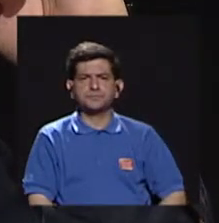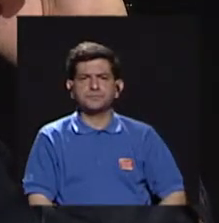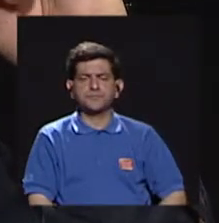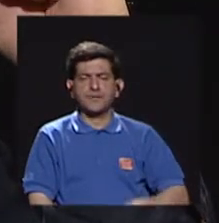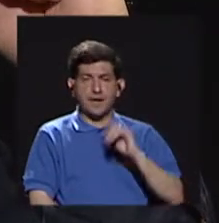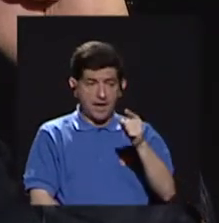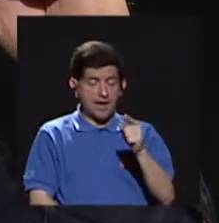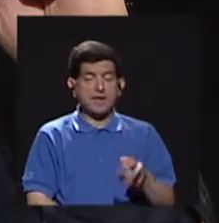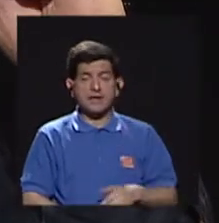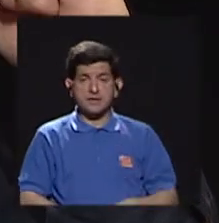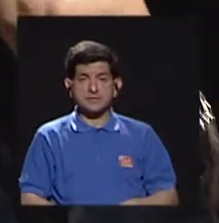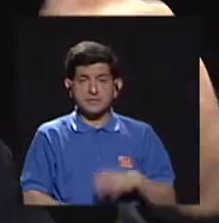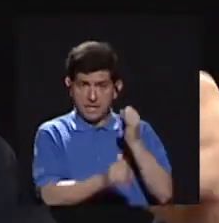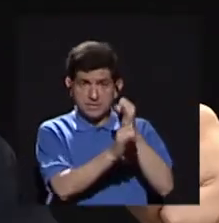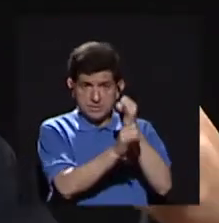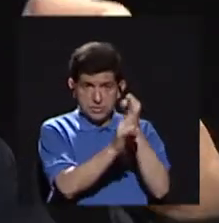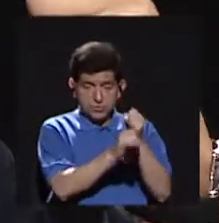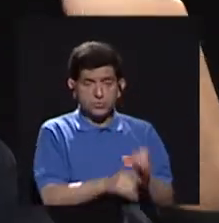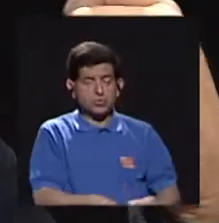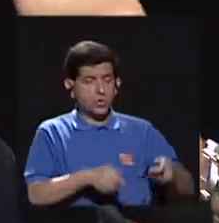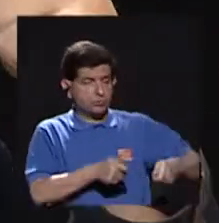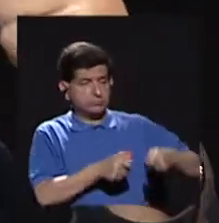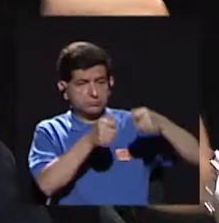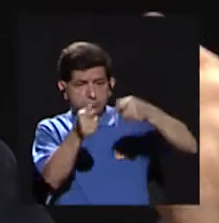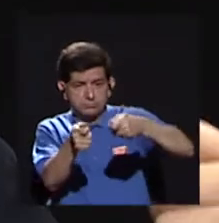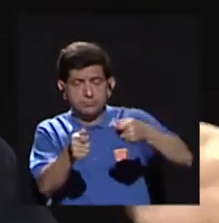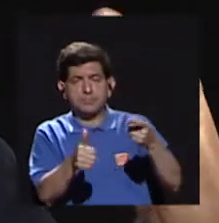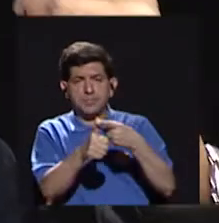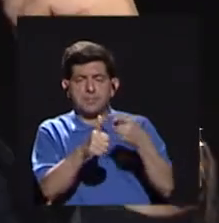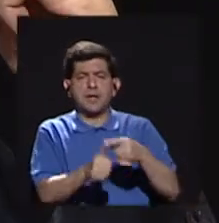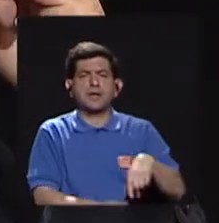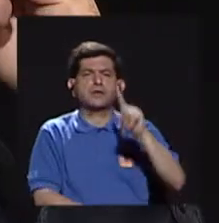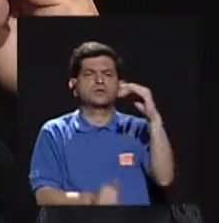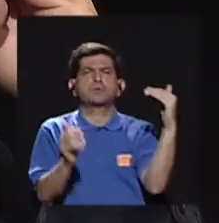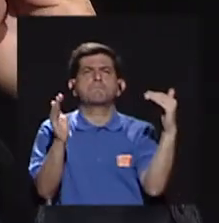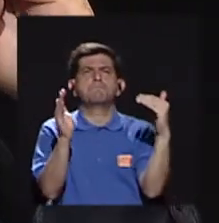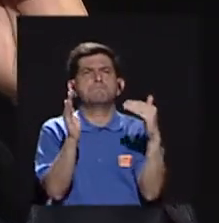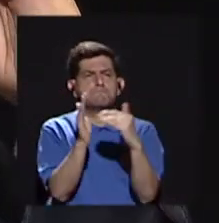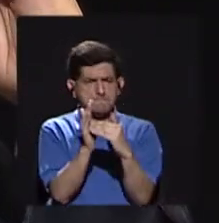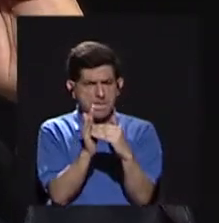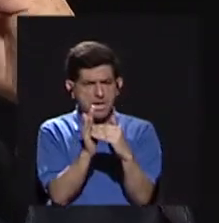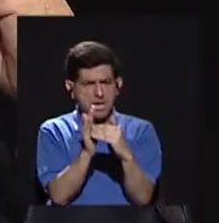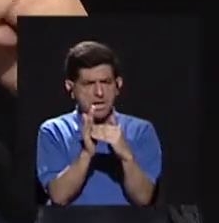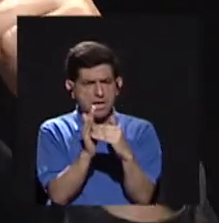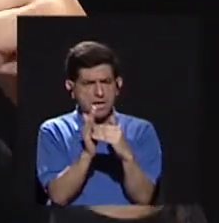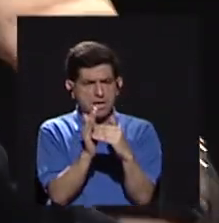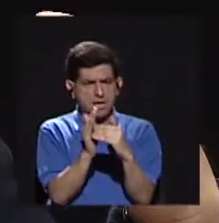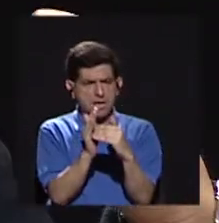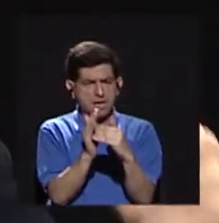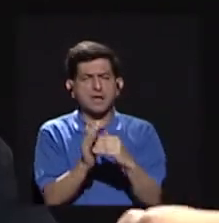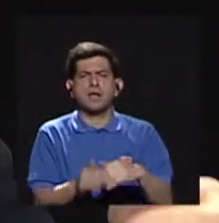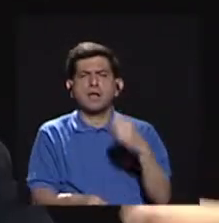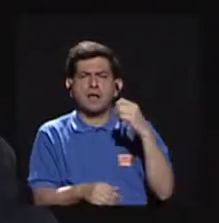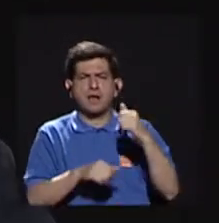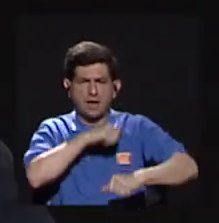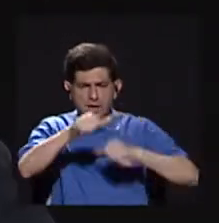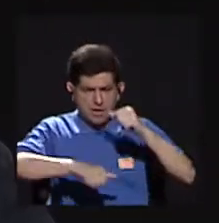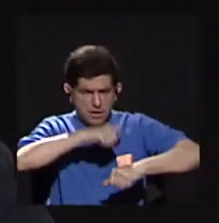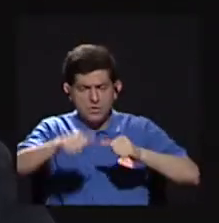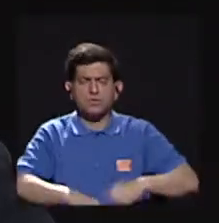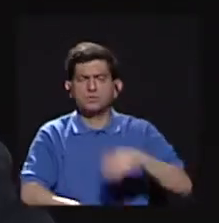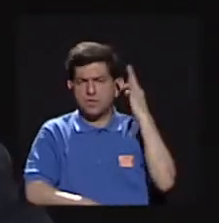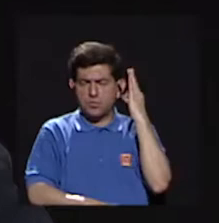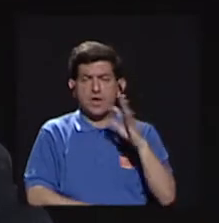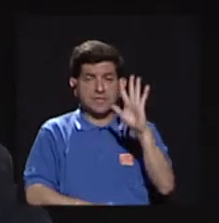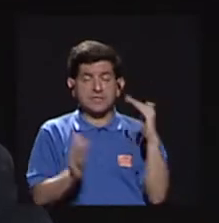entregó los primeros mil en los recursos para los primeros mil emprendimientos de mujeres de